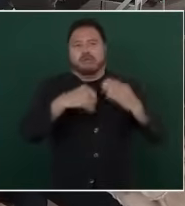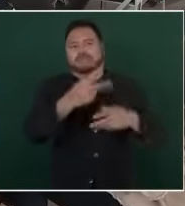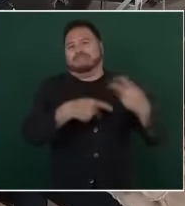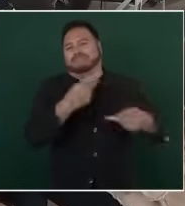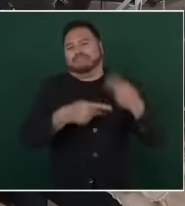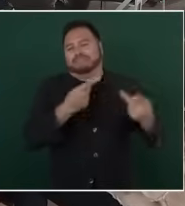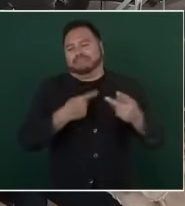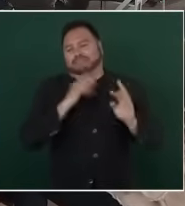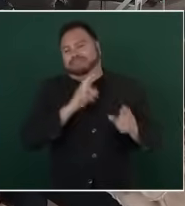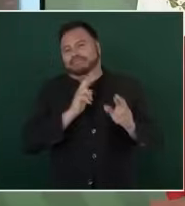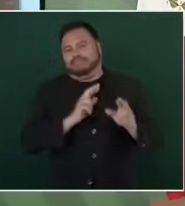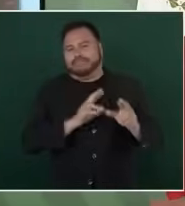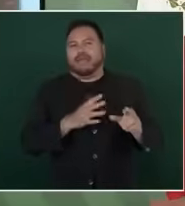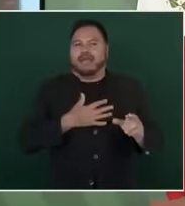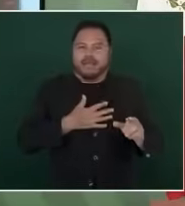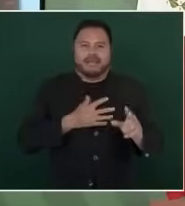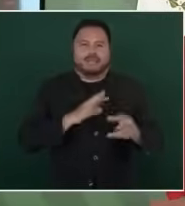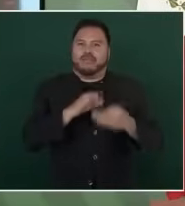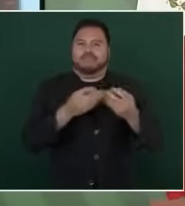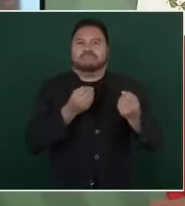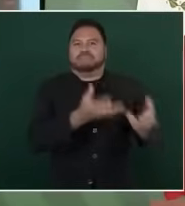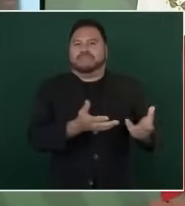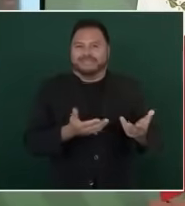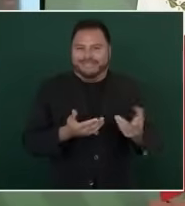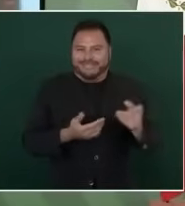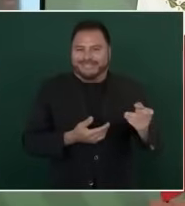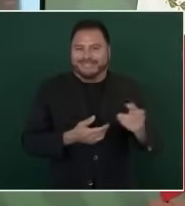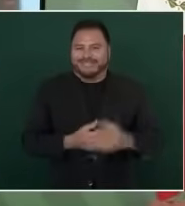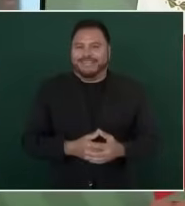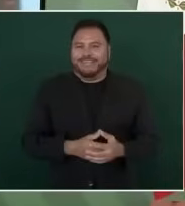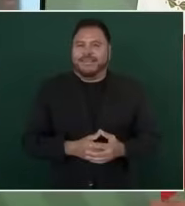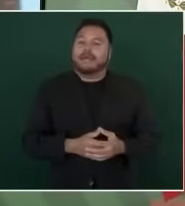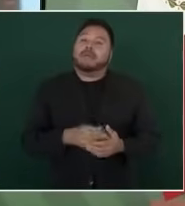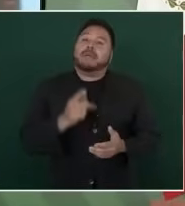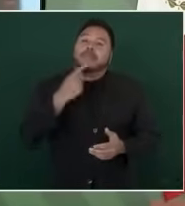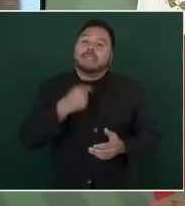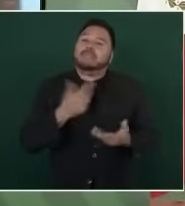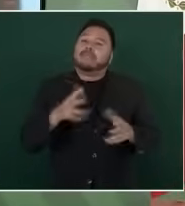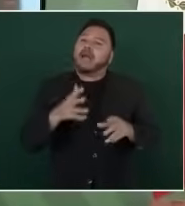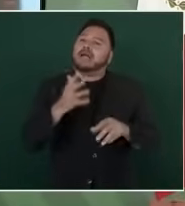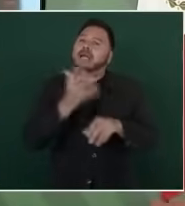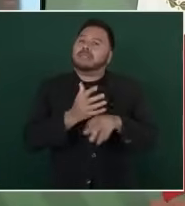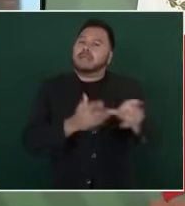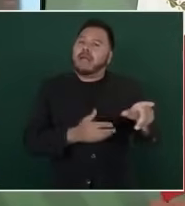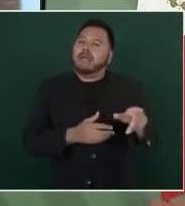están informando que ya la censuraron. Nada más que